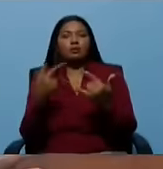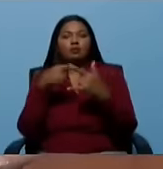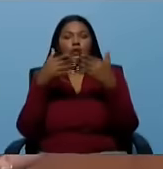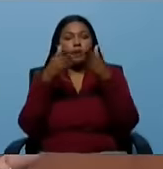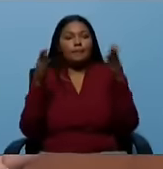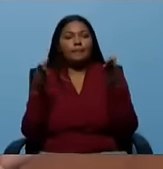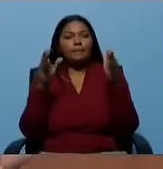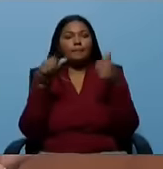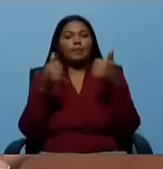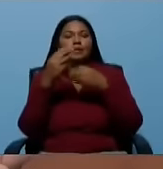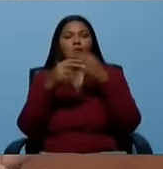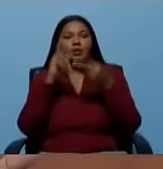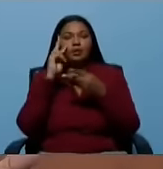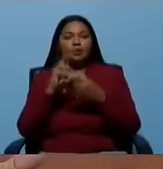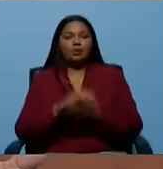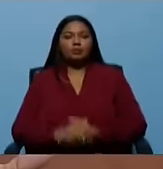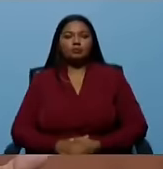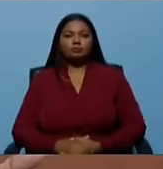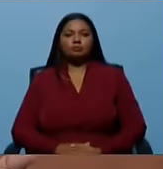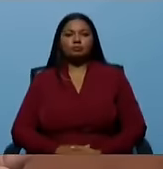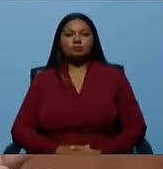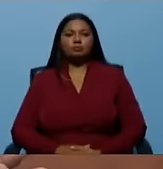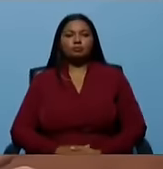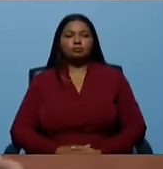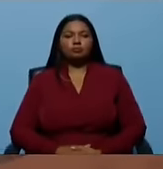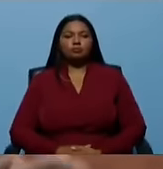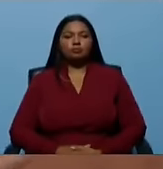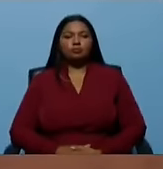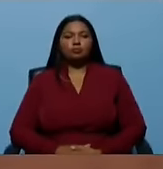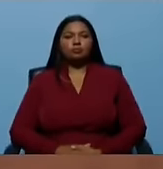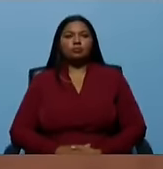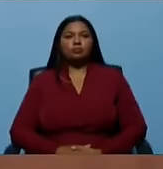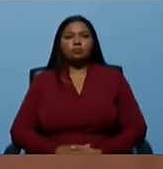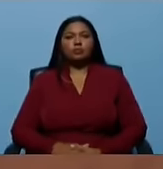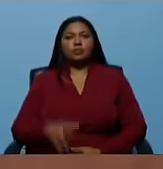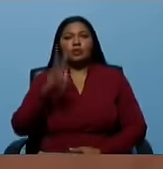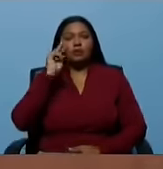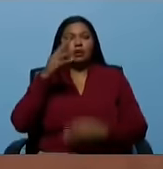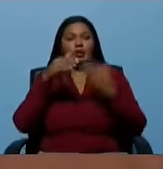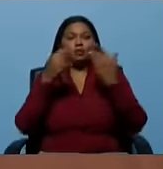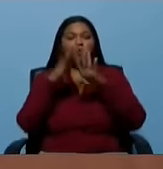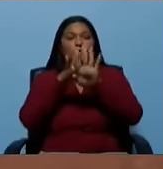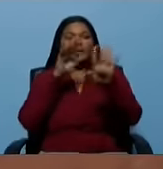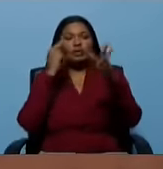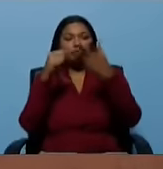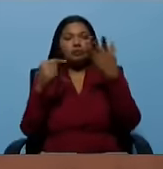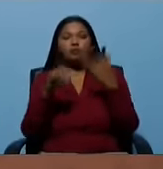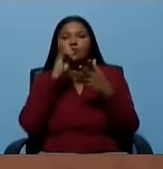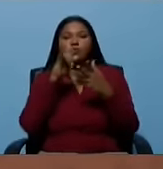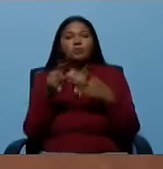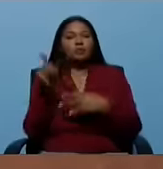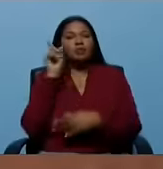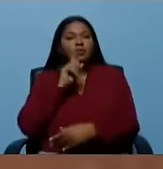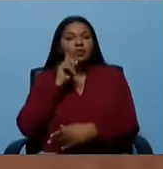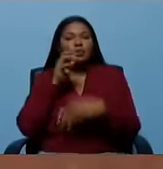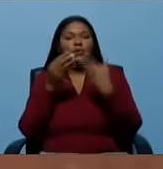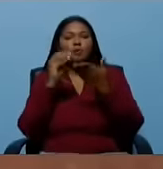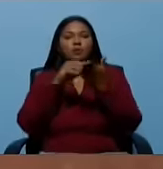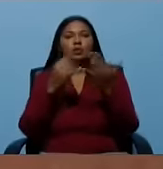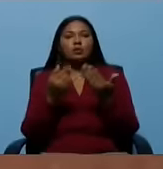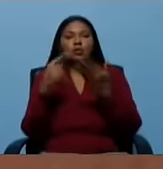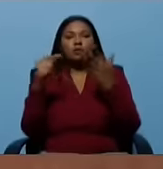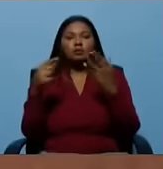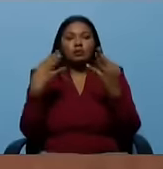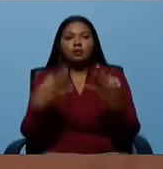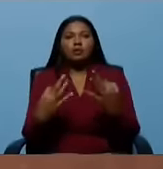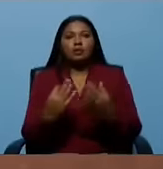abanico ves cómo se ha tegido toda una fake news toda una cantidad de información falsa para posicionar matrices que